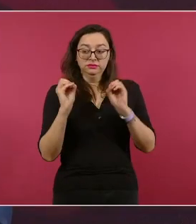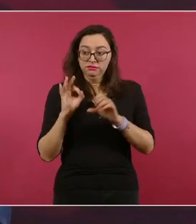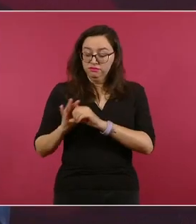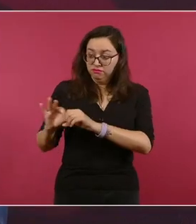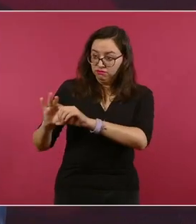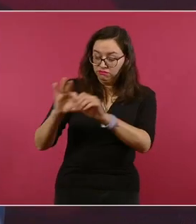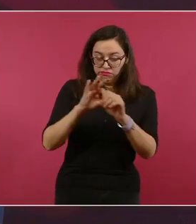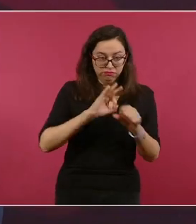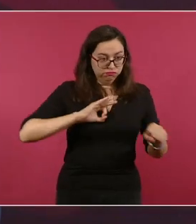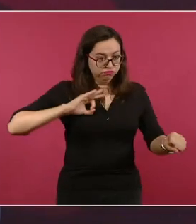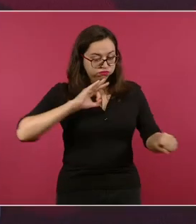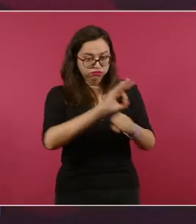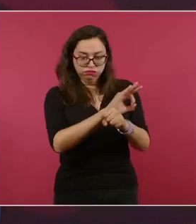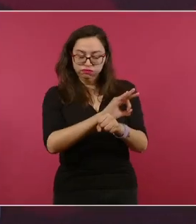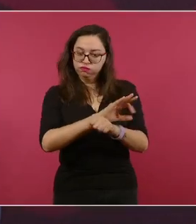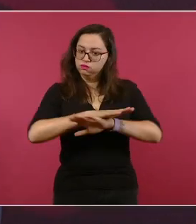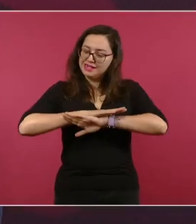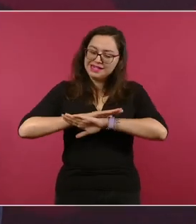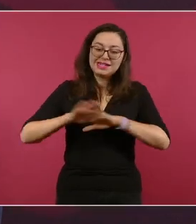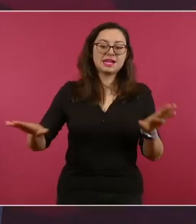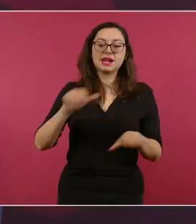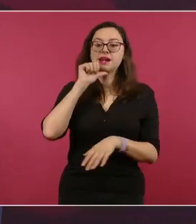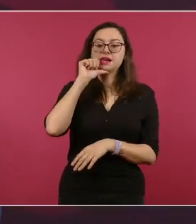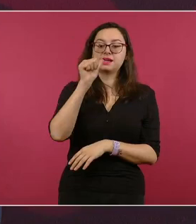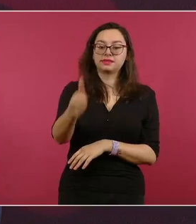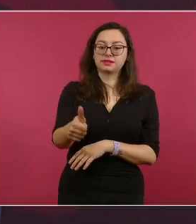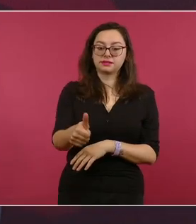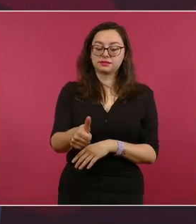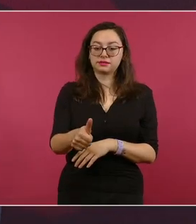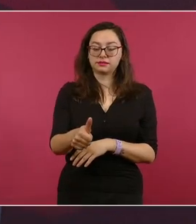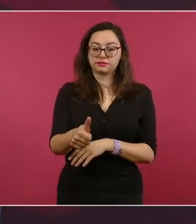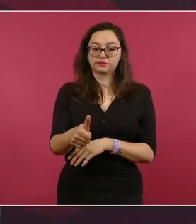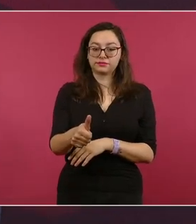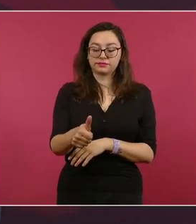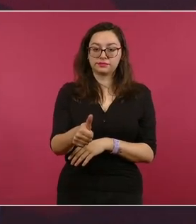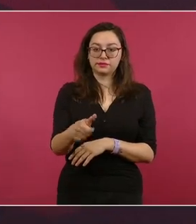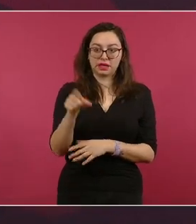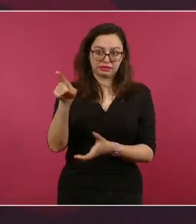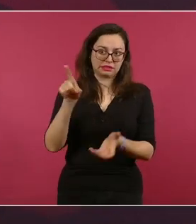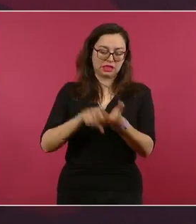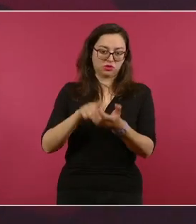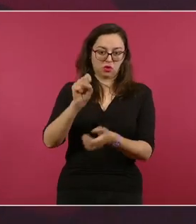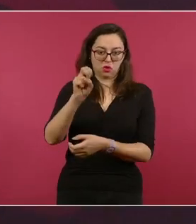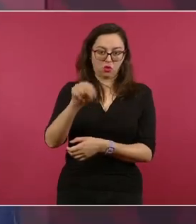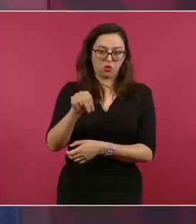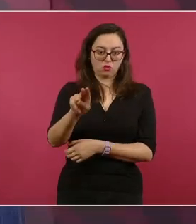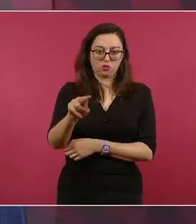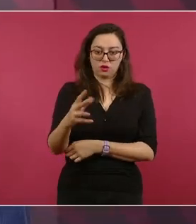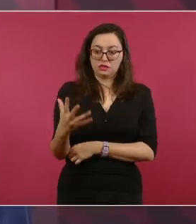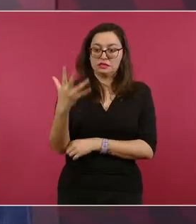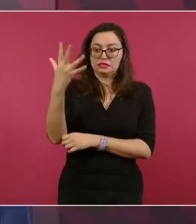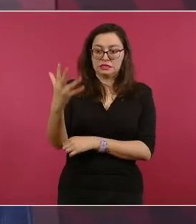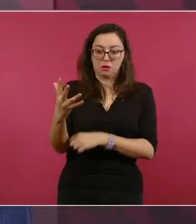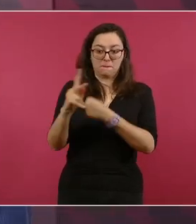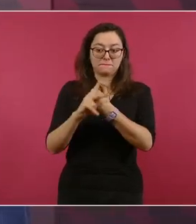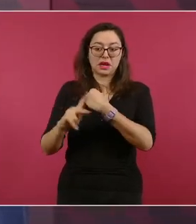tienen cinco países, cinco naciones en el Consejo de Seguridad de la